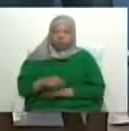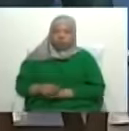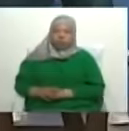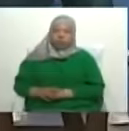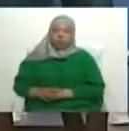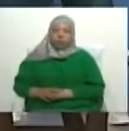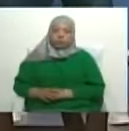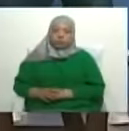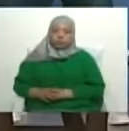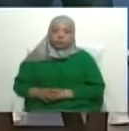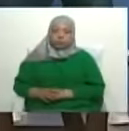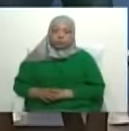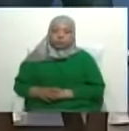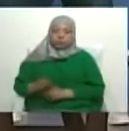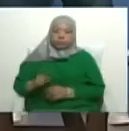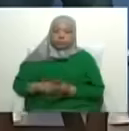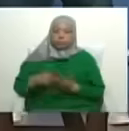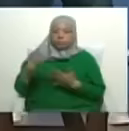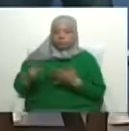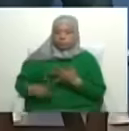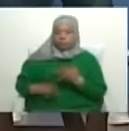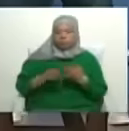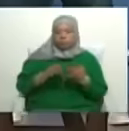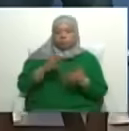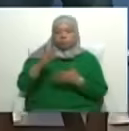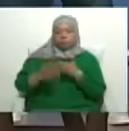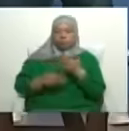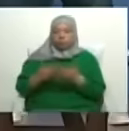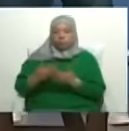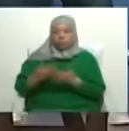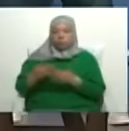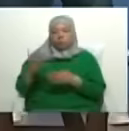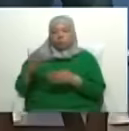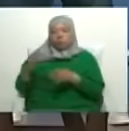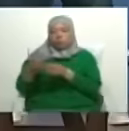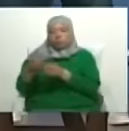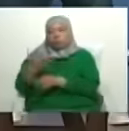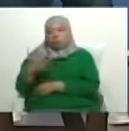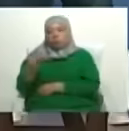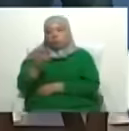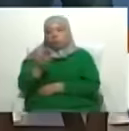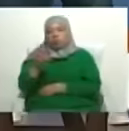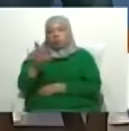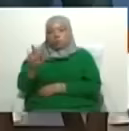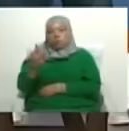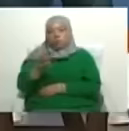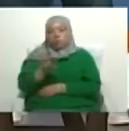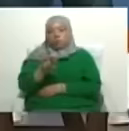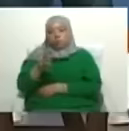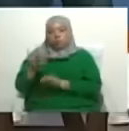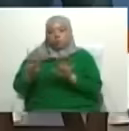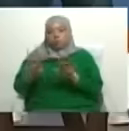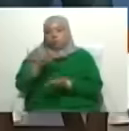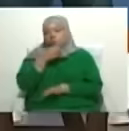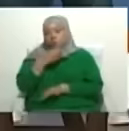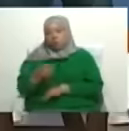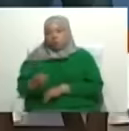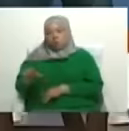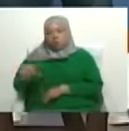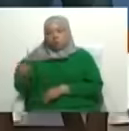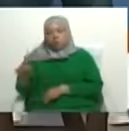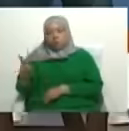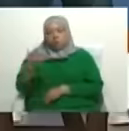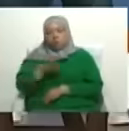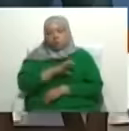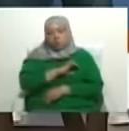Ya estaba en pleno desarrollo la organización de la operación Brazalete Blanco, porque iba a ser el 23, 24, 25, 26 de diciembre, y luego fue aplazada para